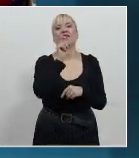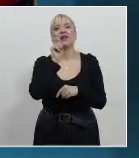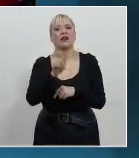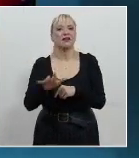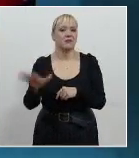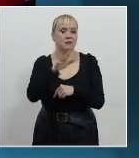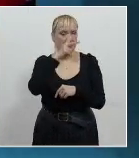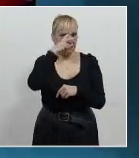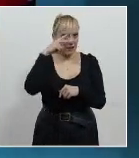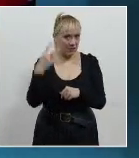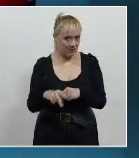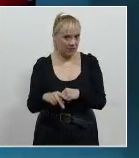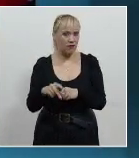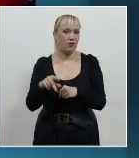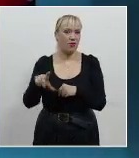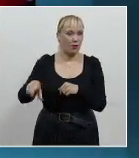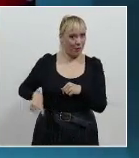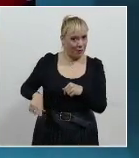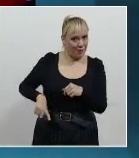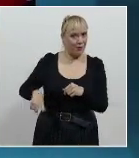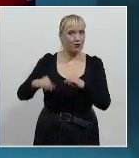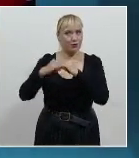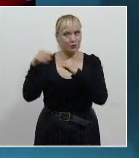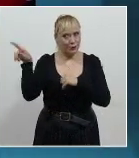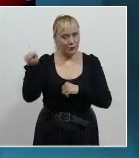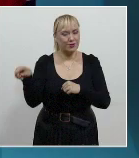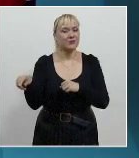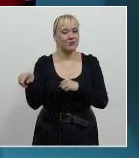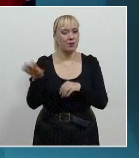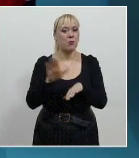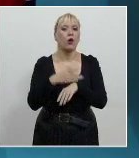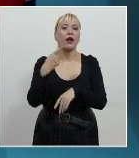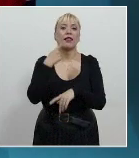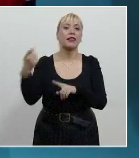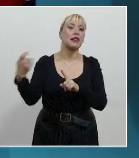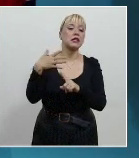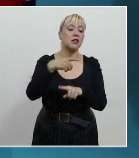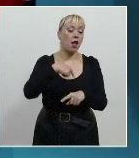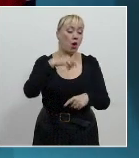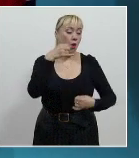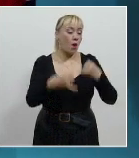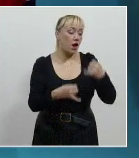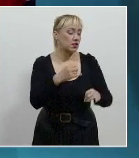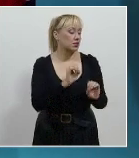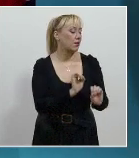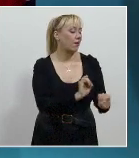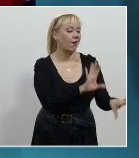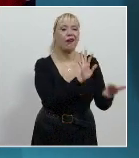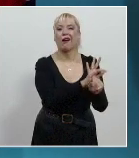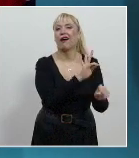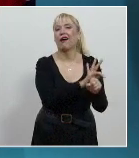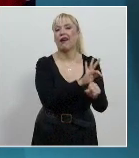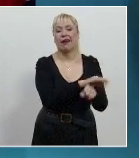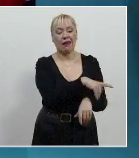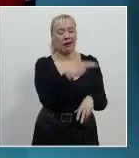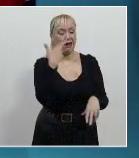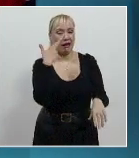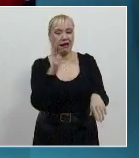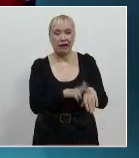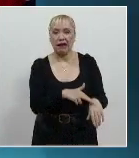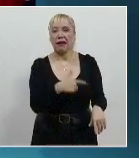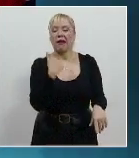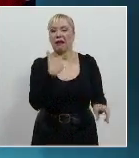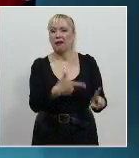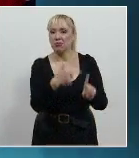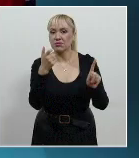Estado mexicano. Los jueces liberamos delincuentes. El sistema penal acusatorio es una